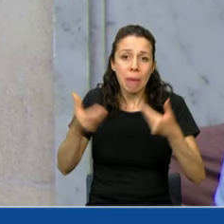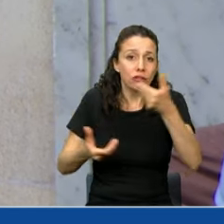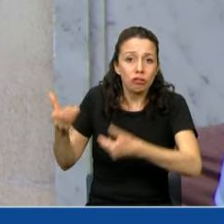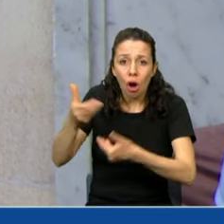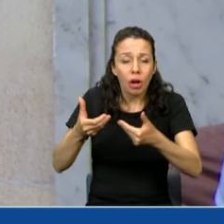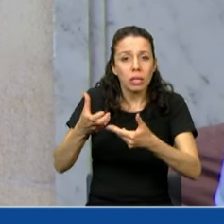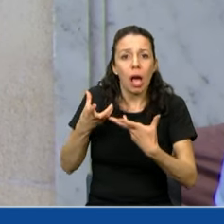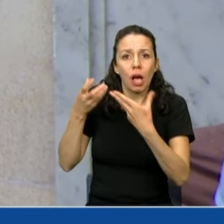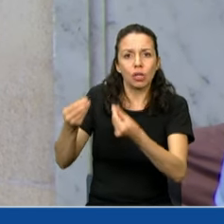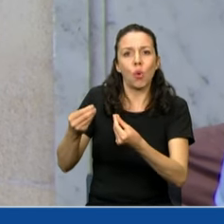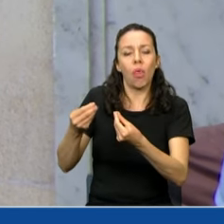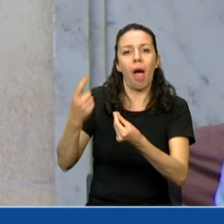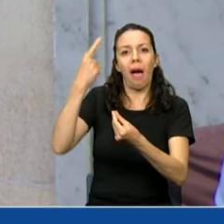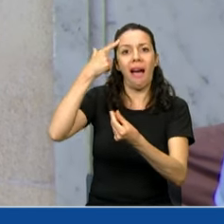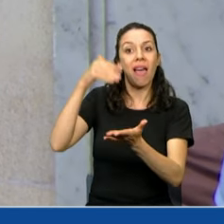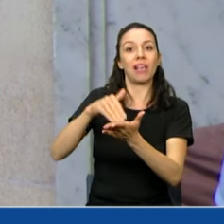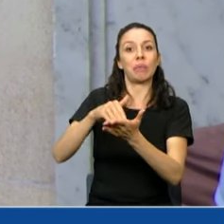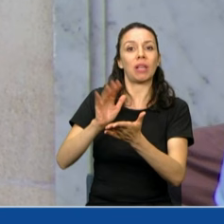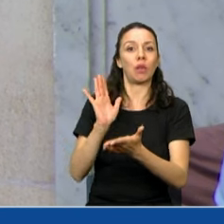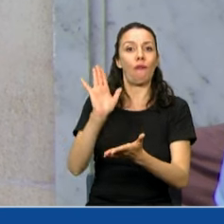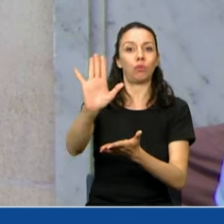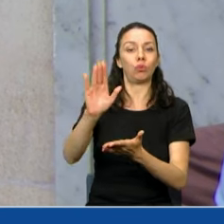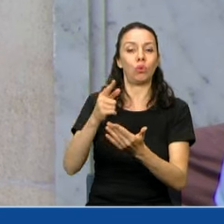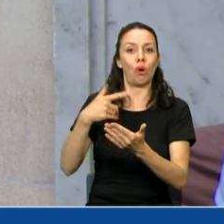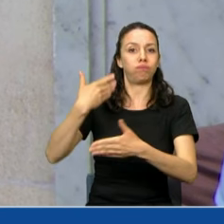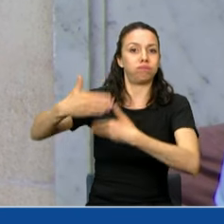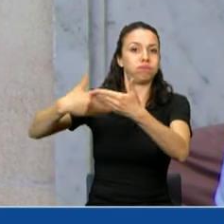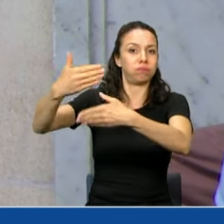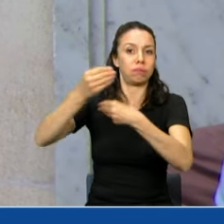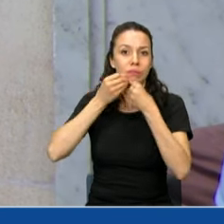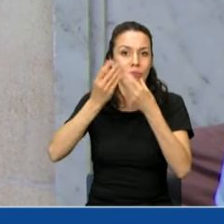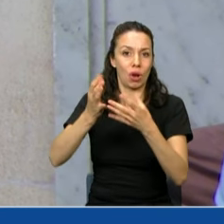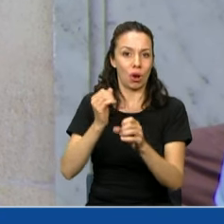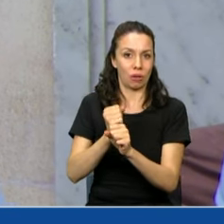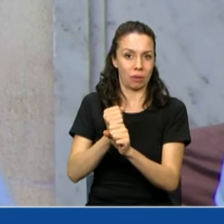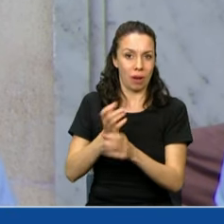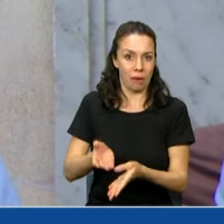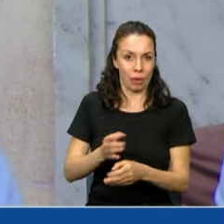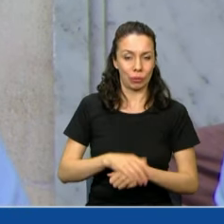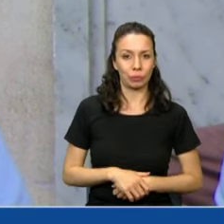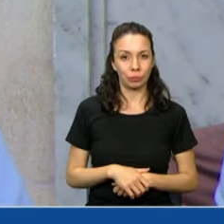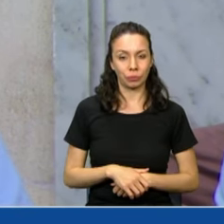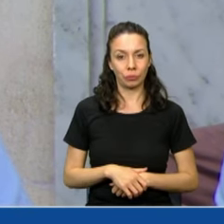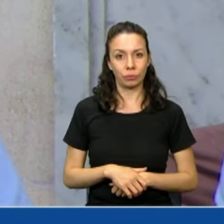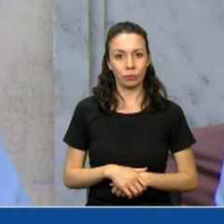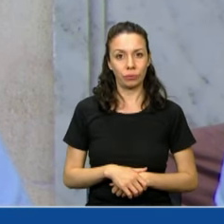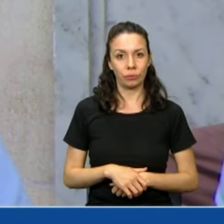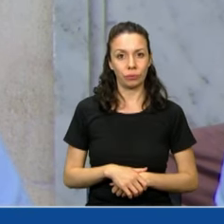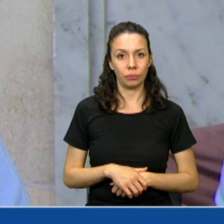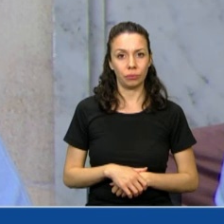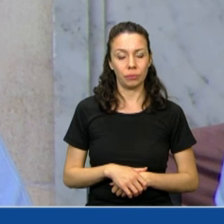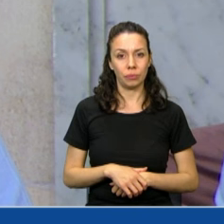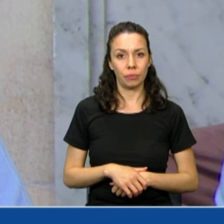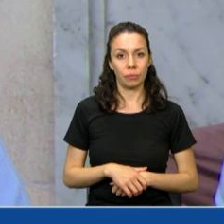eh la expectativa que necesitan para seguir trabajando la verdad